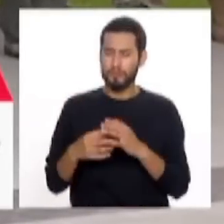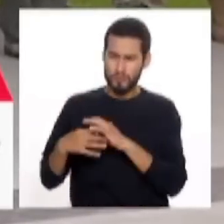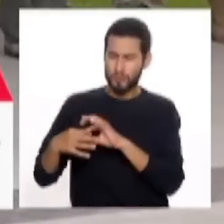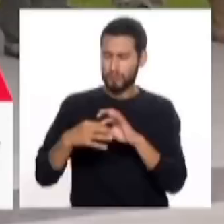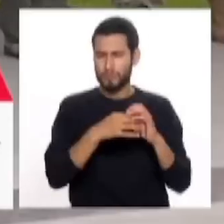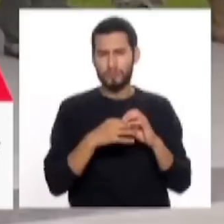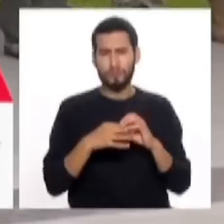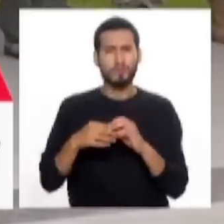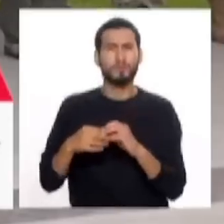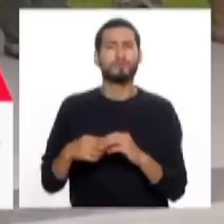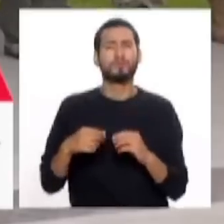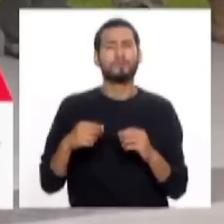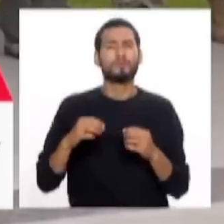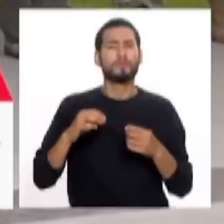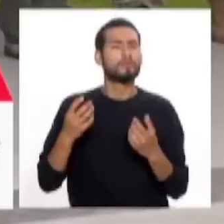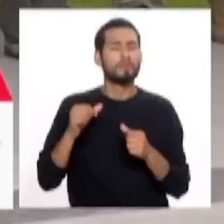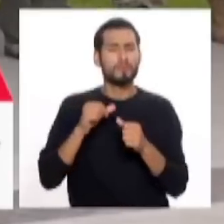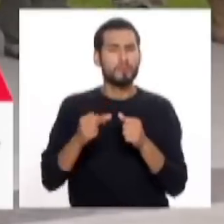9,